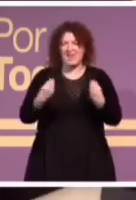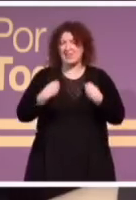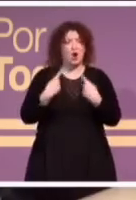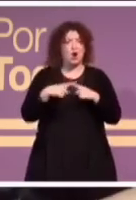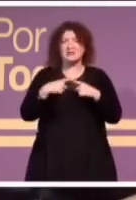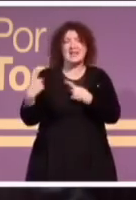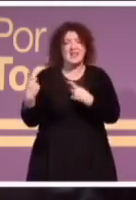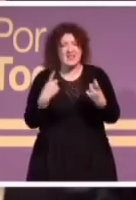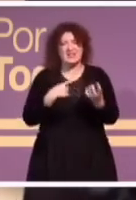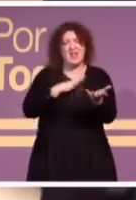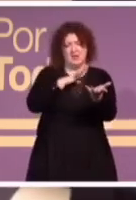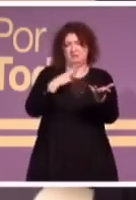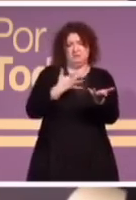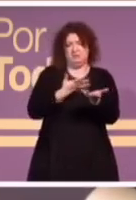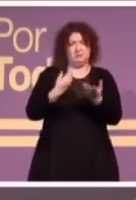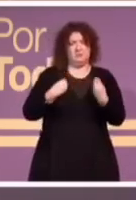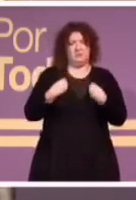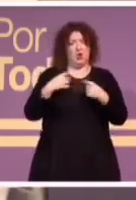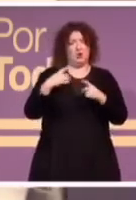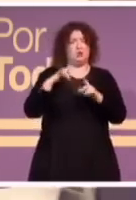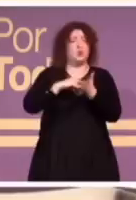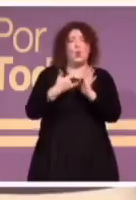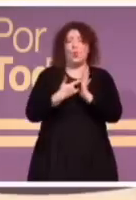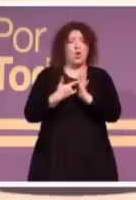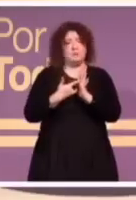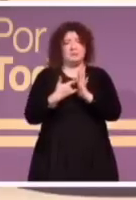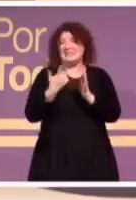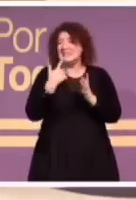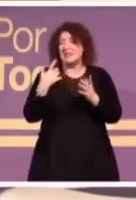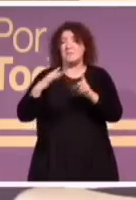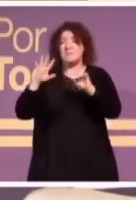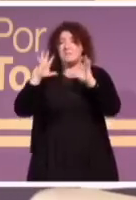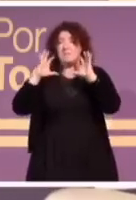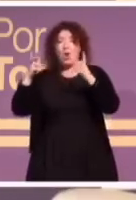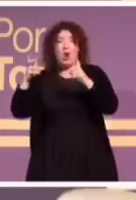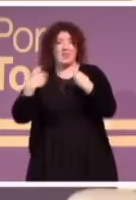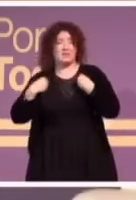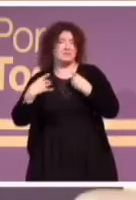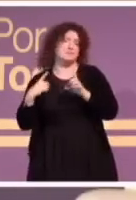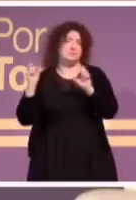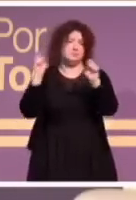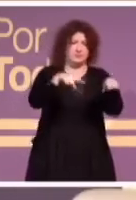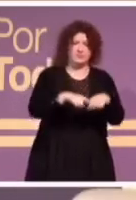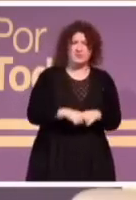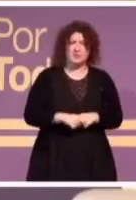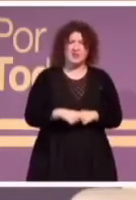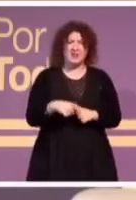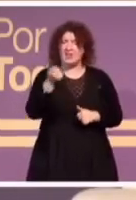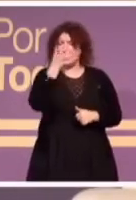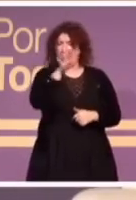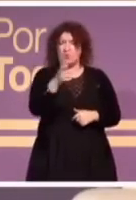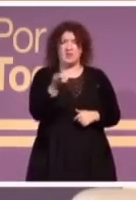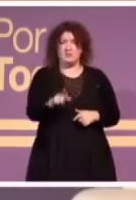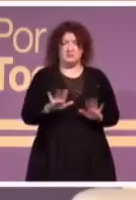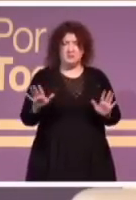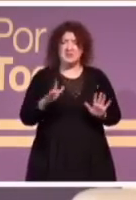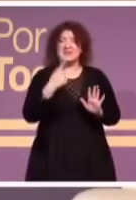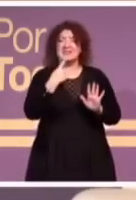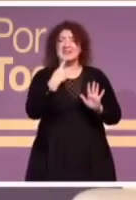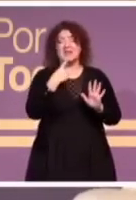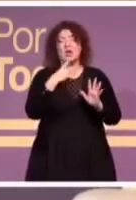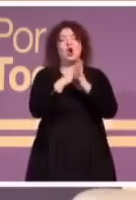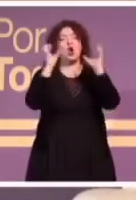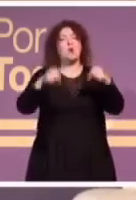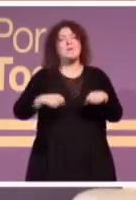de esa violencia. Y todo sin necesidad de poner denuncia, porque así lo dicta el